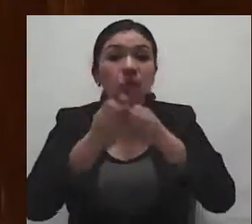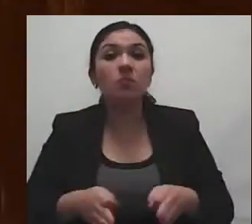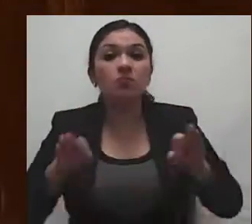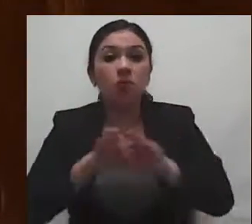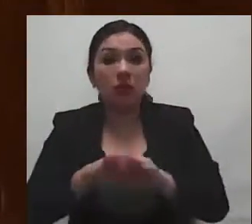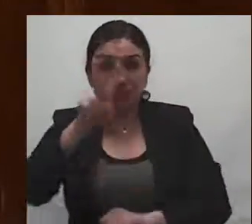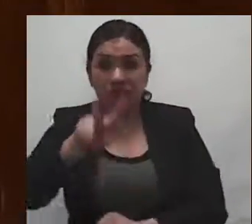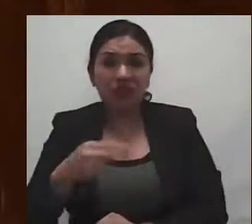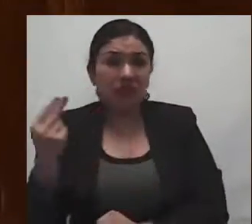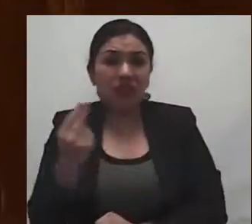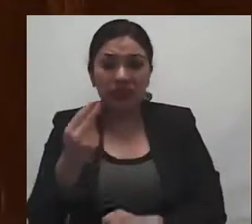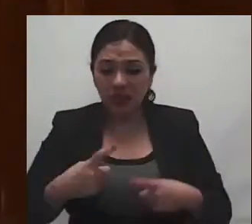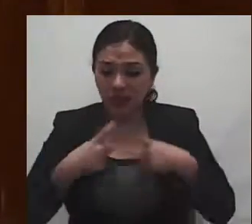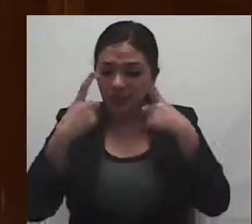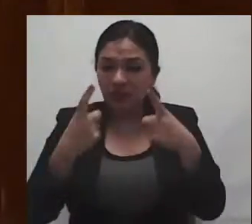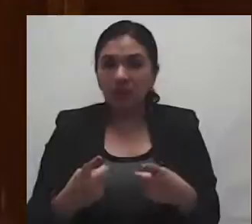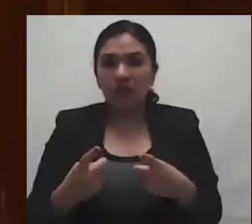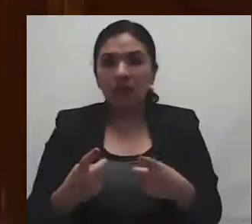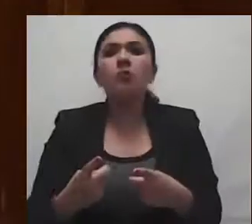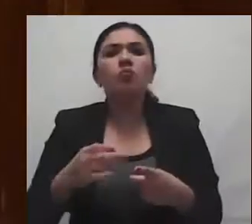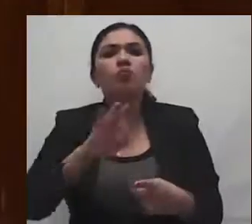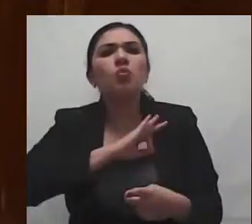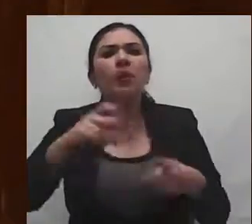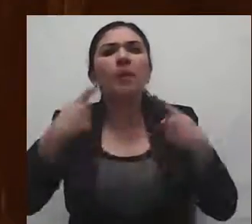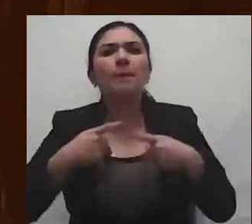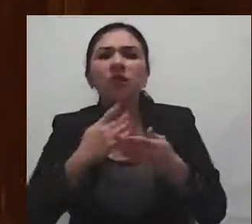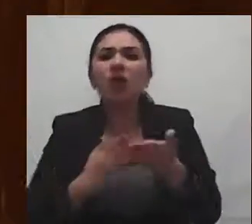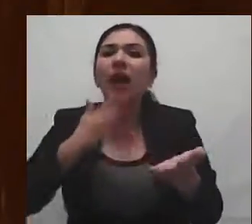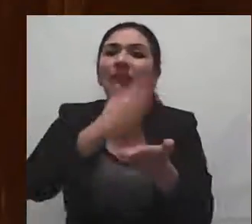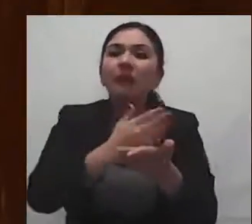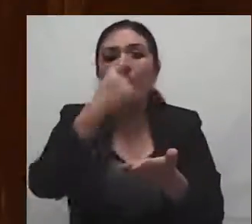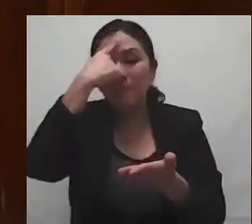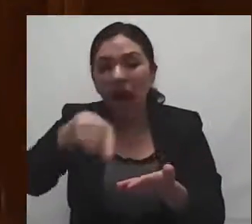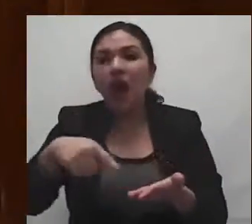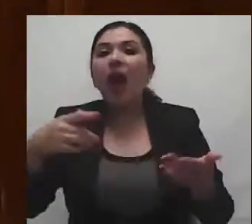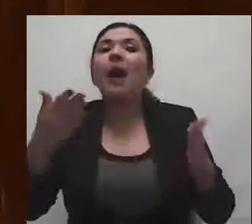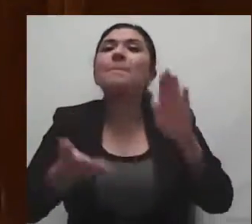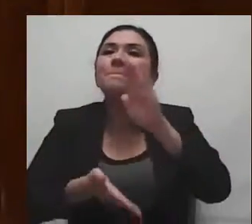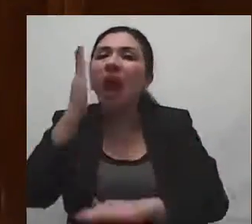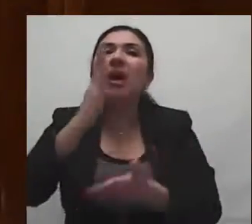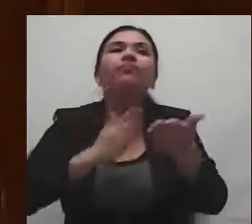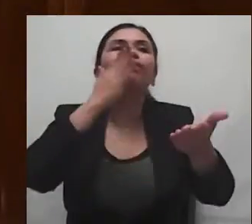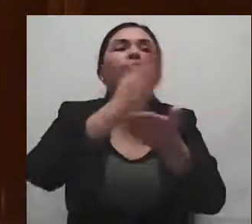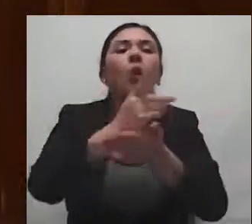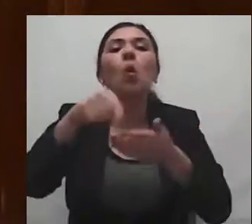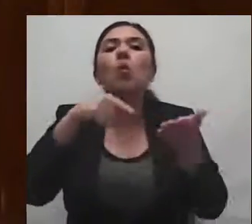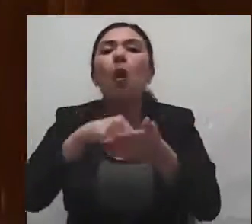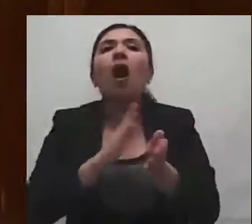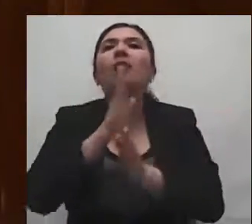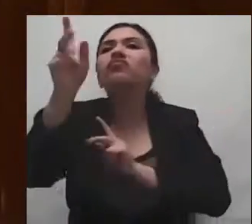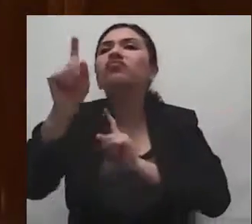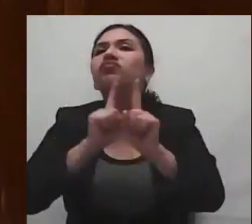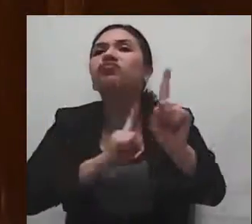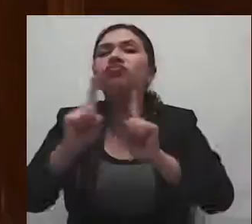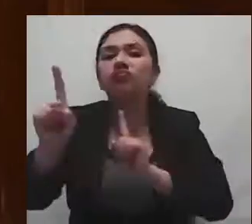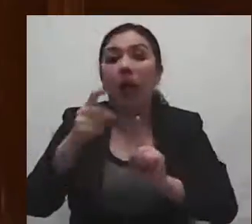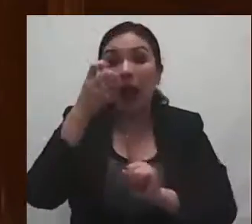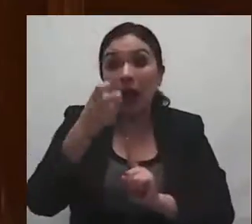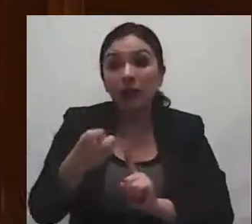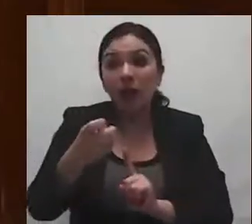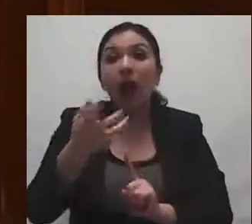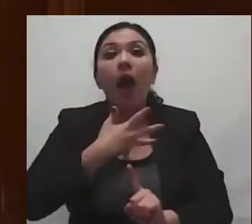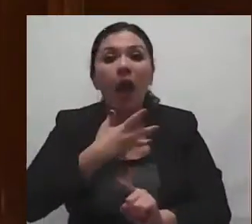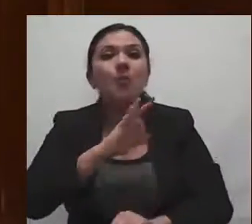necesario garantizar la accesibilidad para los traslados y de esta forma estaríamos hablando de